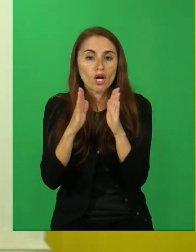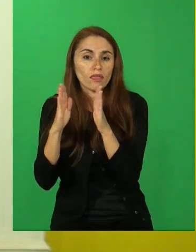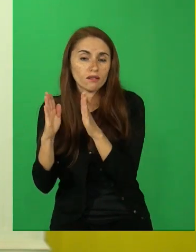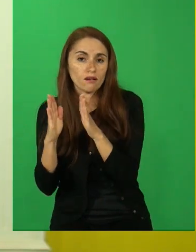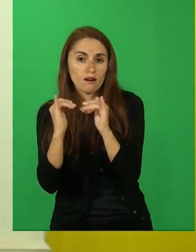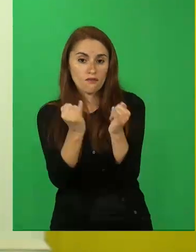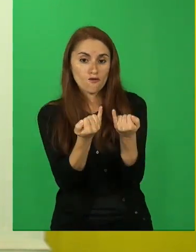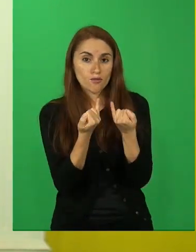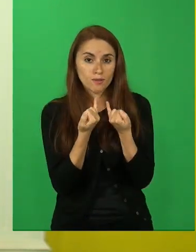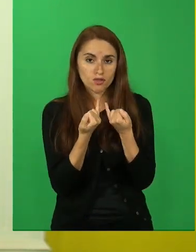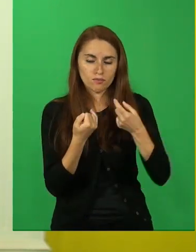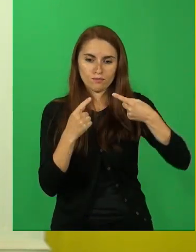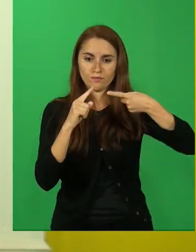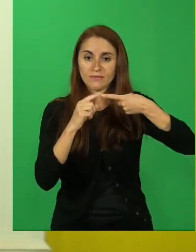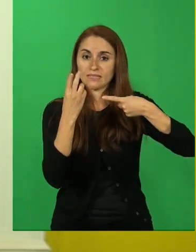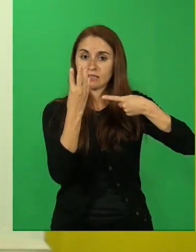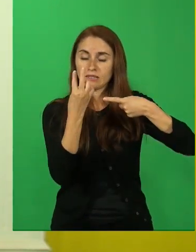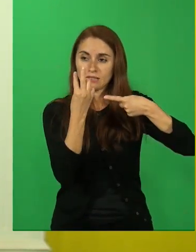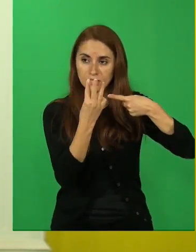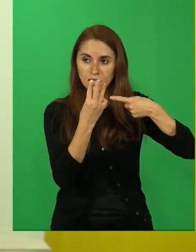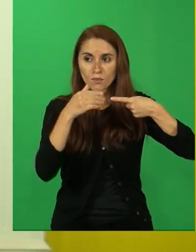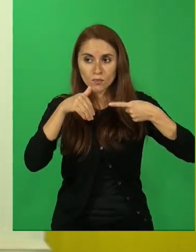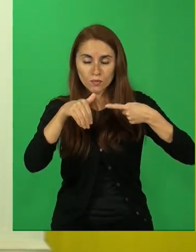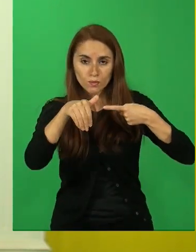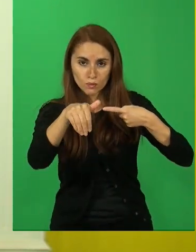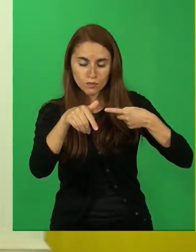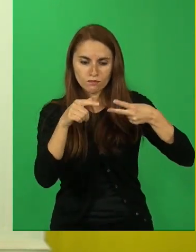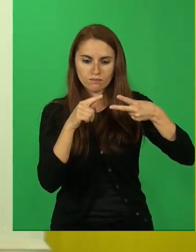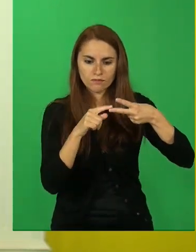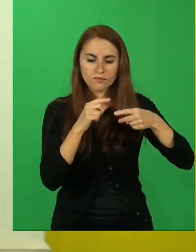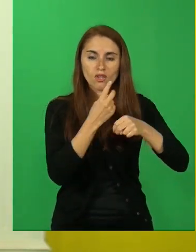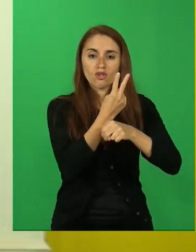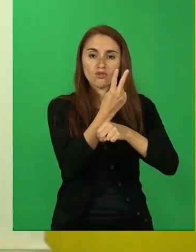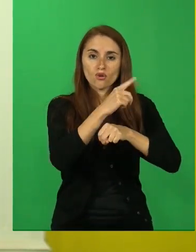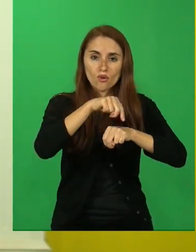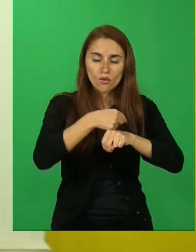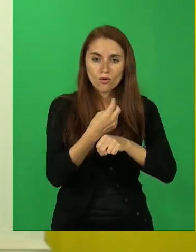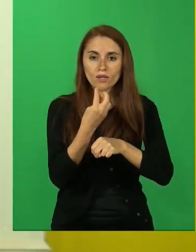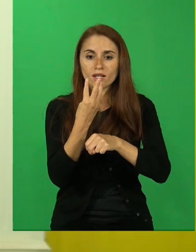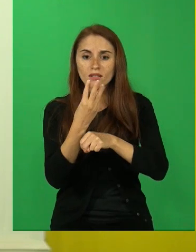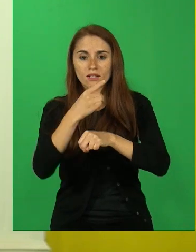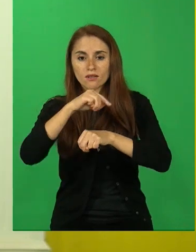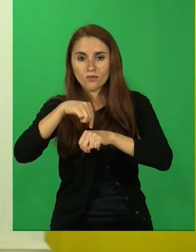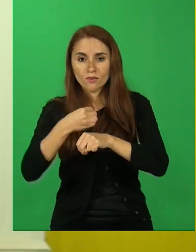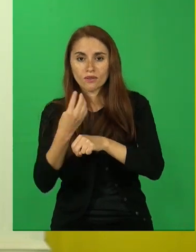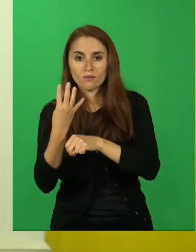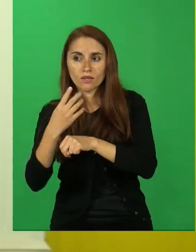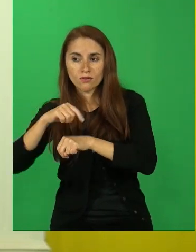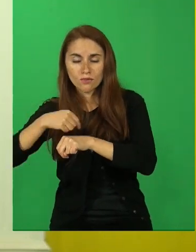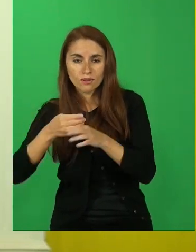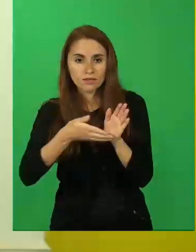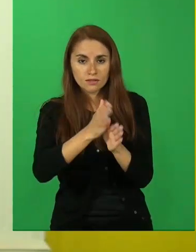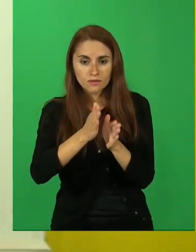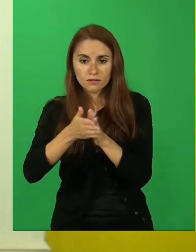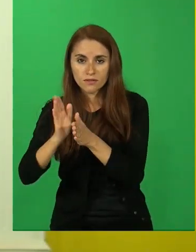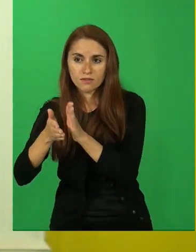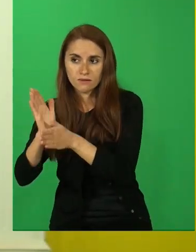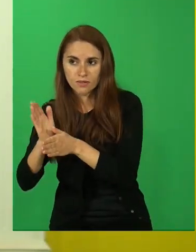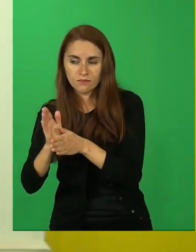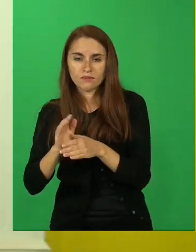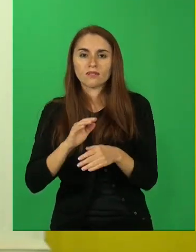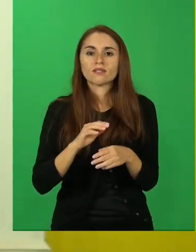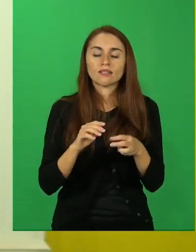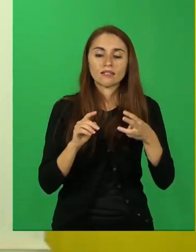fíjate bien, son 3 buses, salen cada 2, cada 3 y cada 4 horas y los 3 buses salen a las 8 de